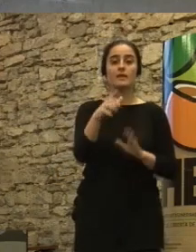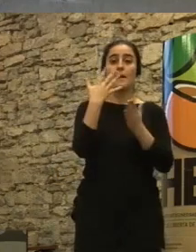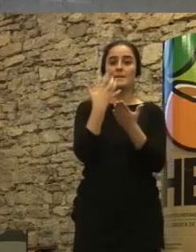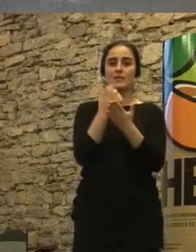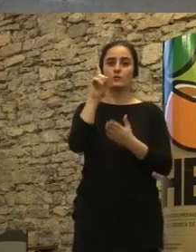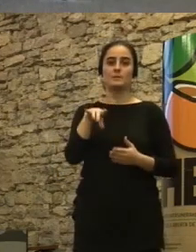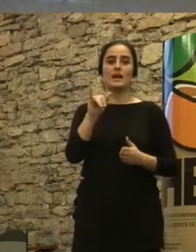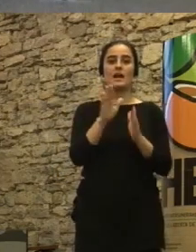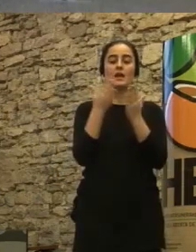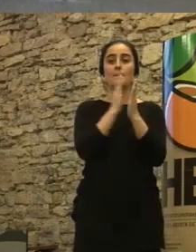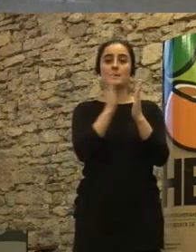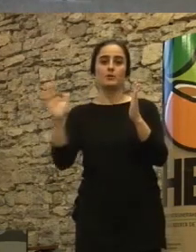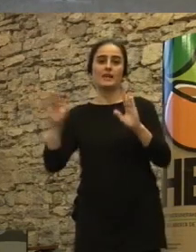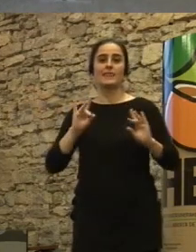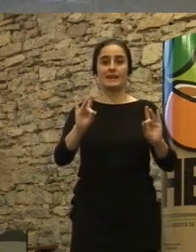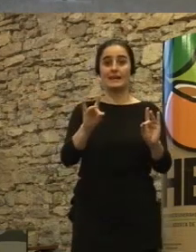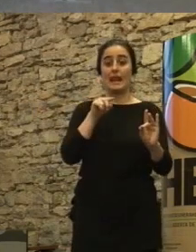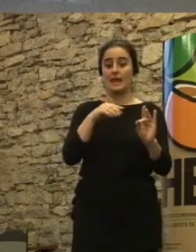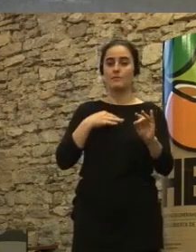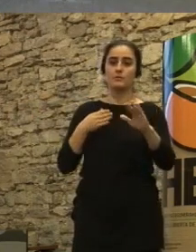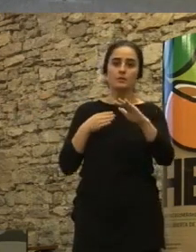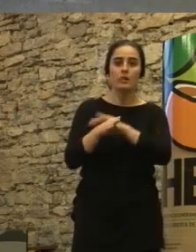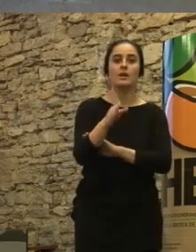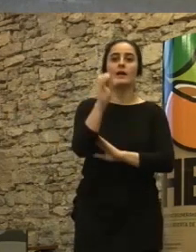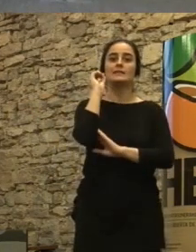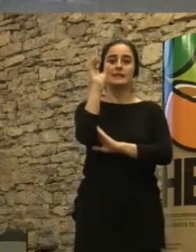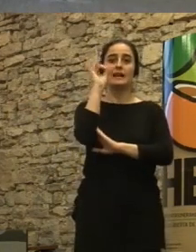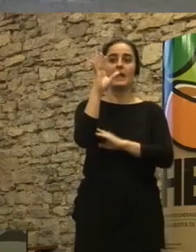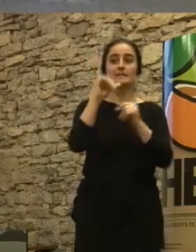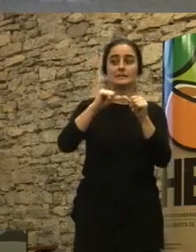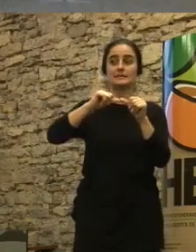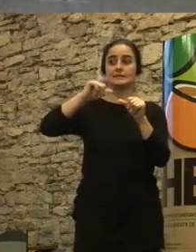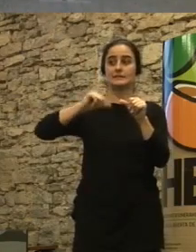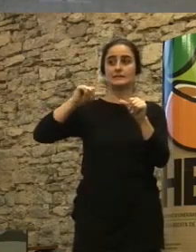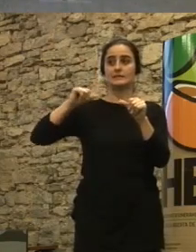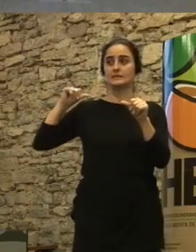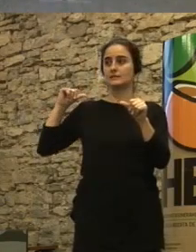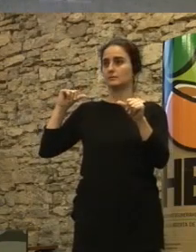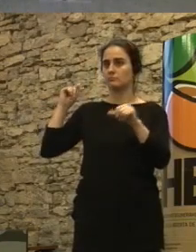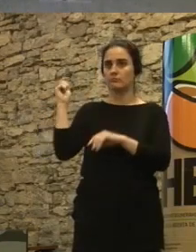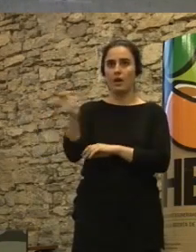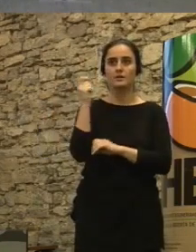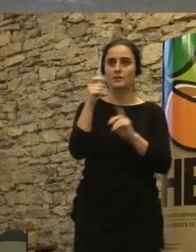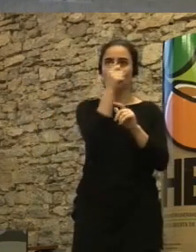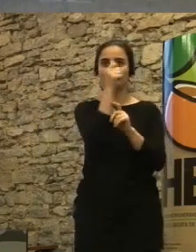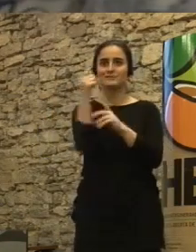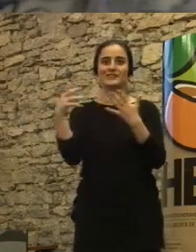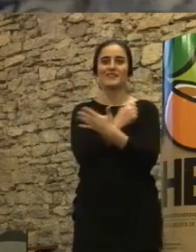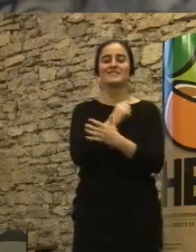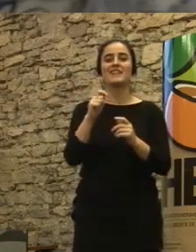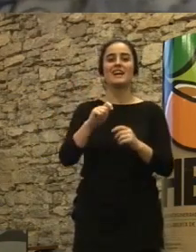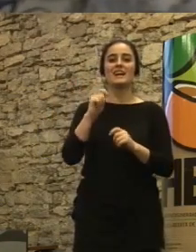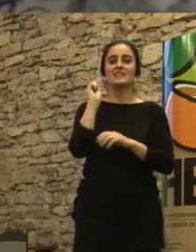biblioteca digital que nos da acceso a las charlas que ha habido, vaya éxito, a las charlas que ha